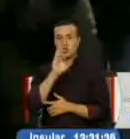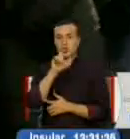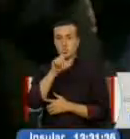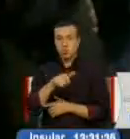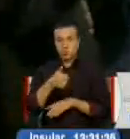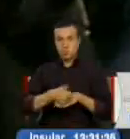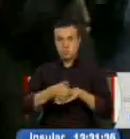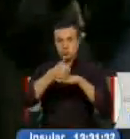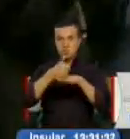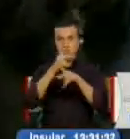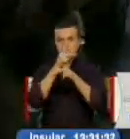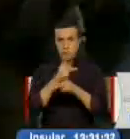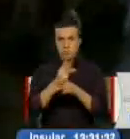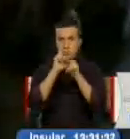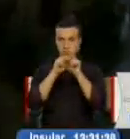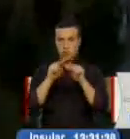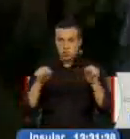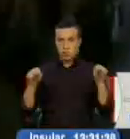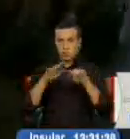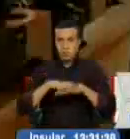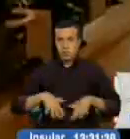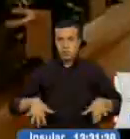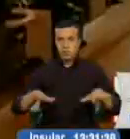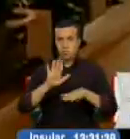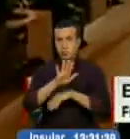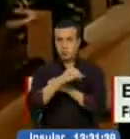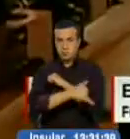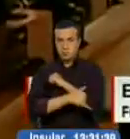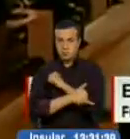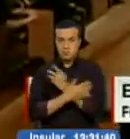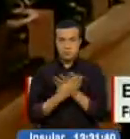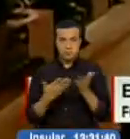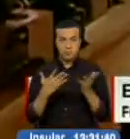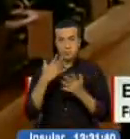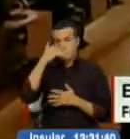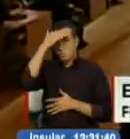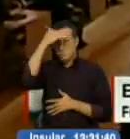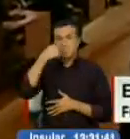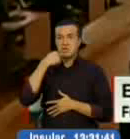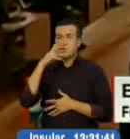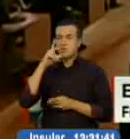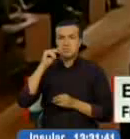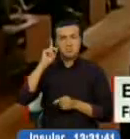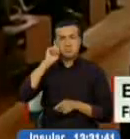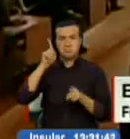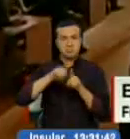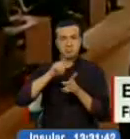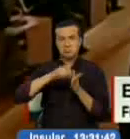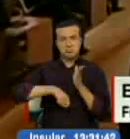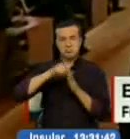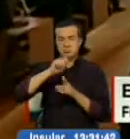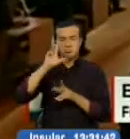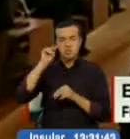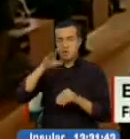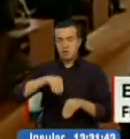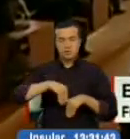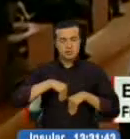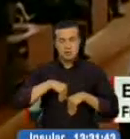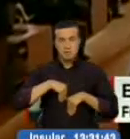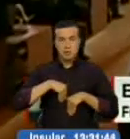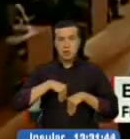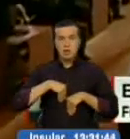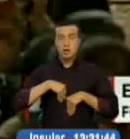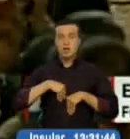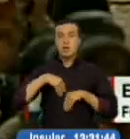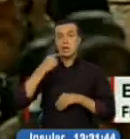de la Agencia de Protección Ambiental de ese país. Trump se negó a aprobar el acuerdo de cambio climático en la cumbre